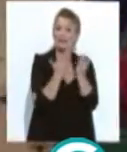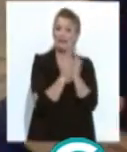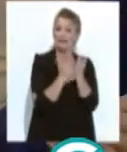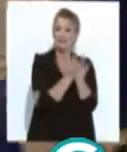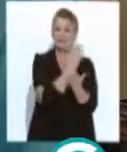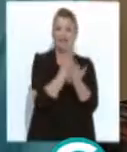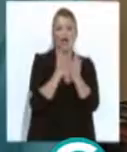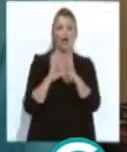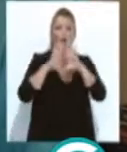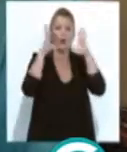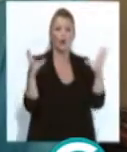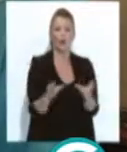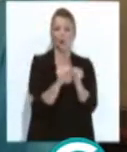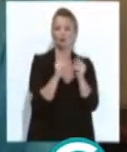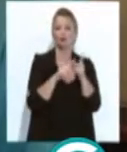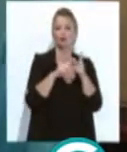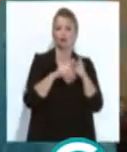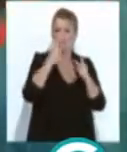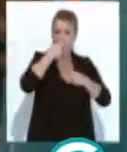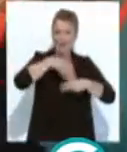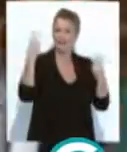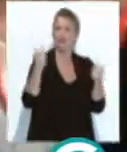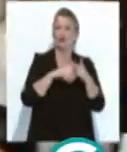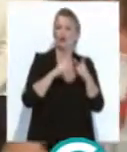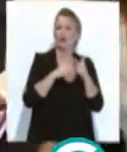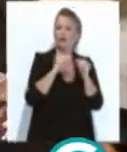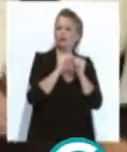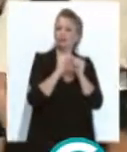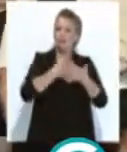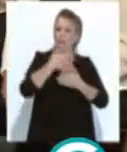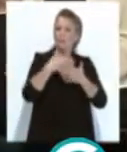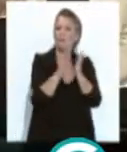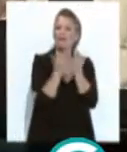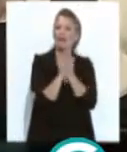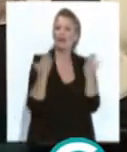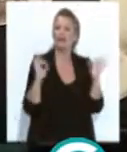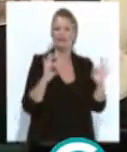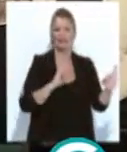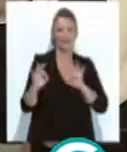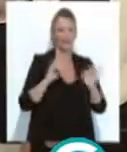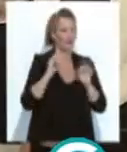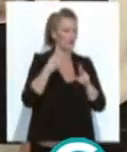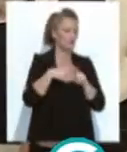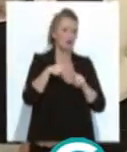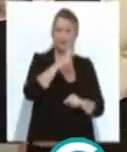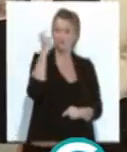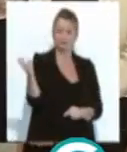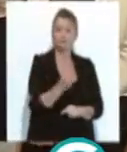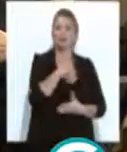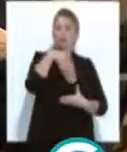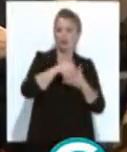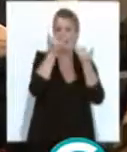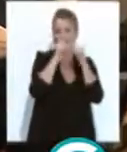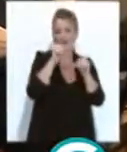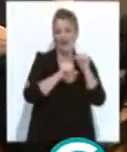Conjunto, el muestrario de proyectos, la presentación de ediciones y publicaciones teatrales y un sinfín de actividades que se